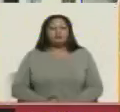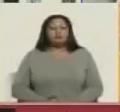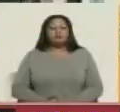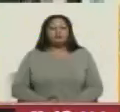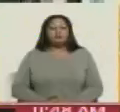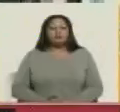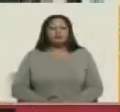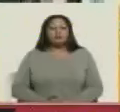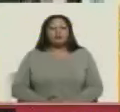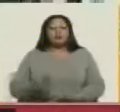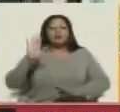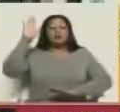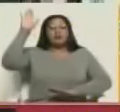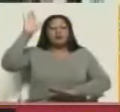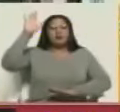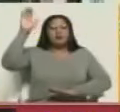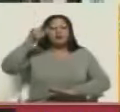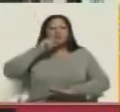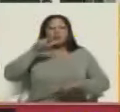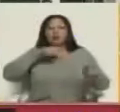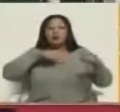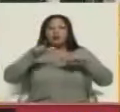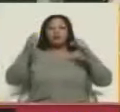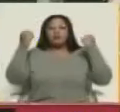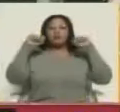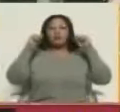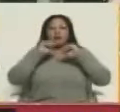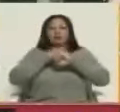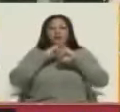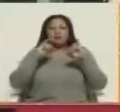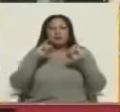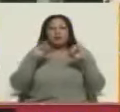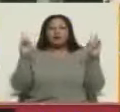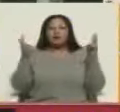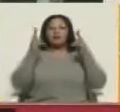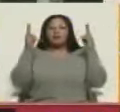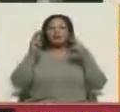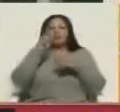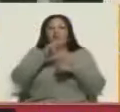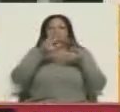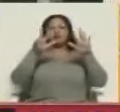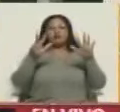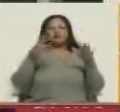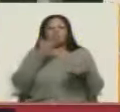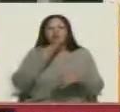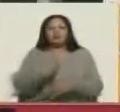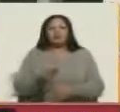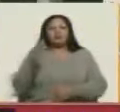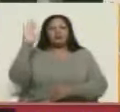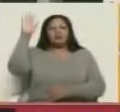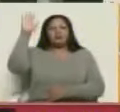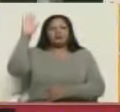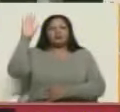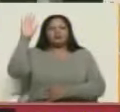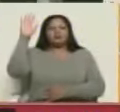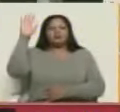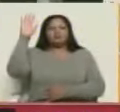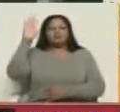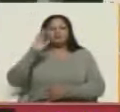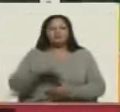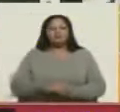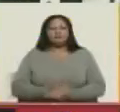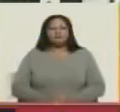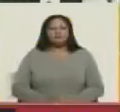Levanten la mano los que estamos listos y preparados para la victoria del 28 de diciembre, de